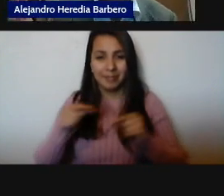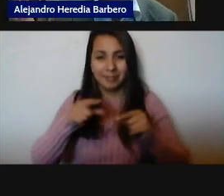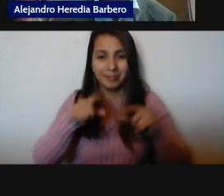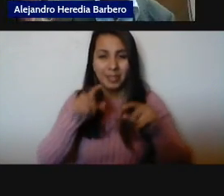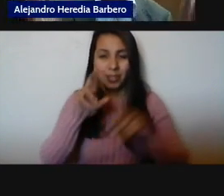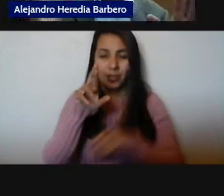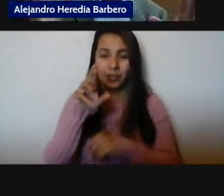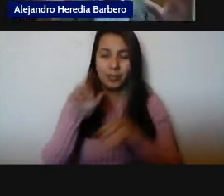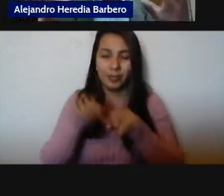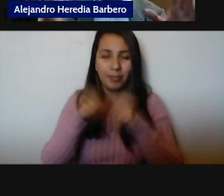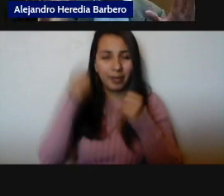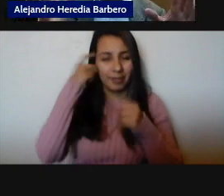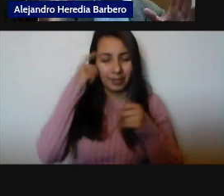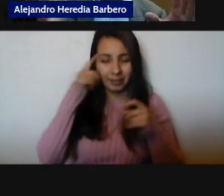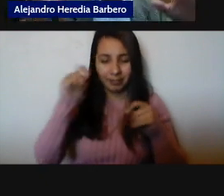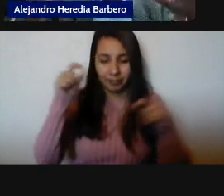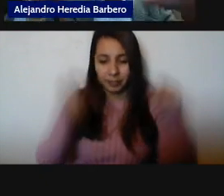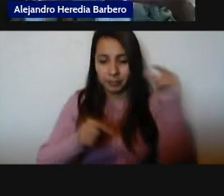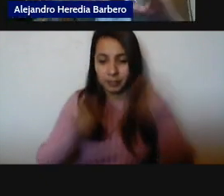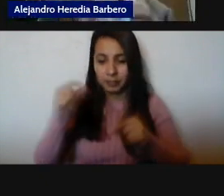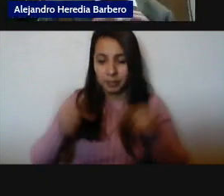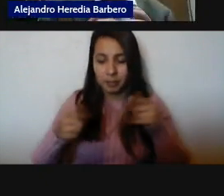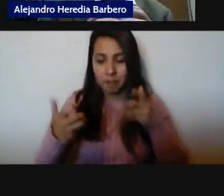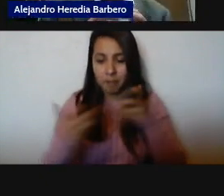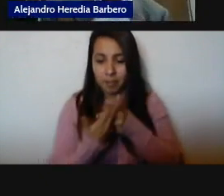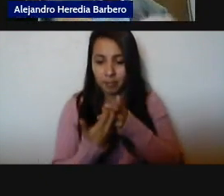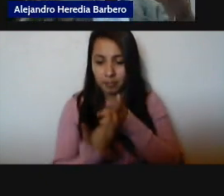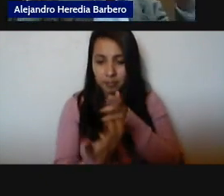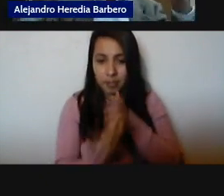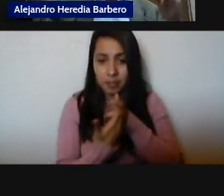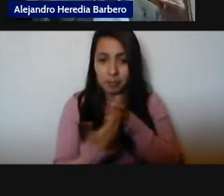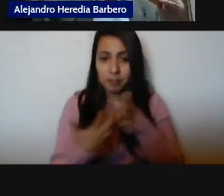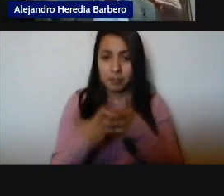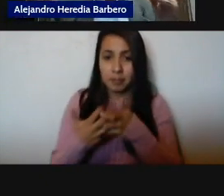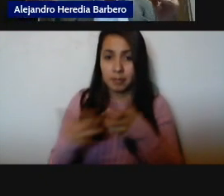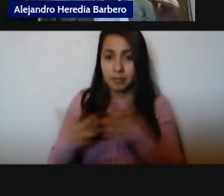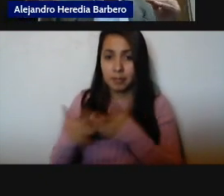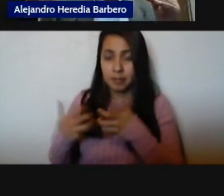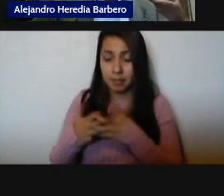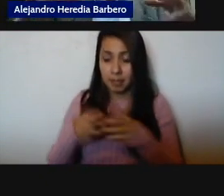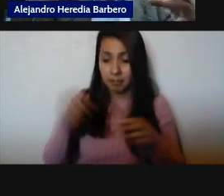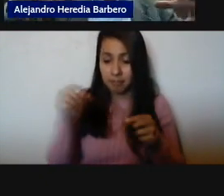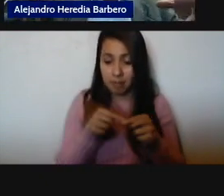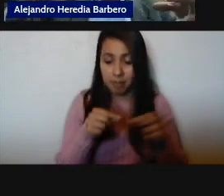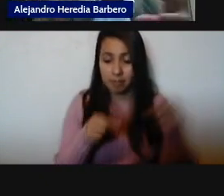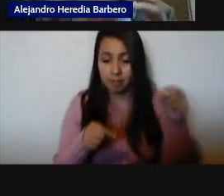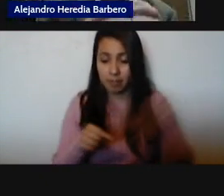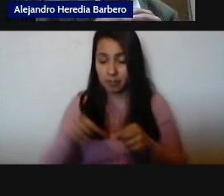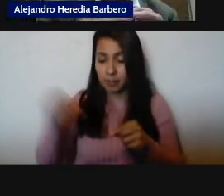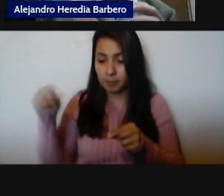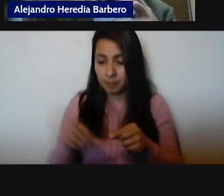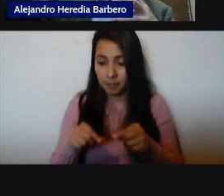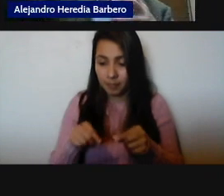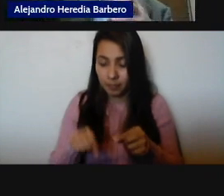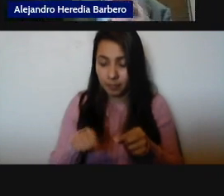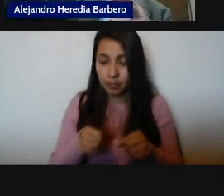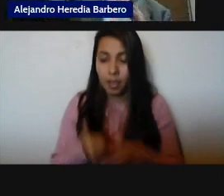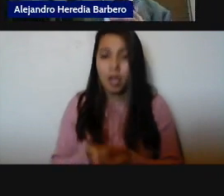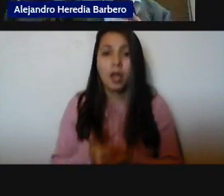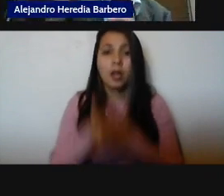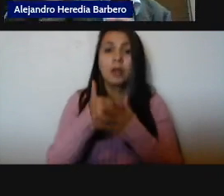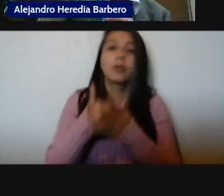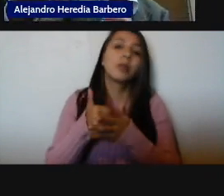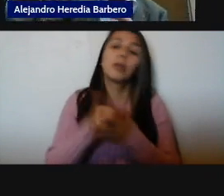Las piezas del rompecabezas se comienzan a ensamblar y las piezas del rompecabezas, al momento de ensamblarse, pueden